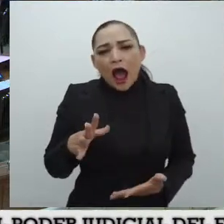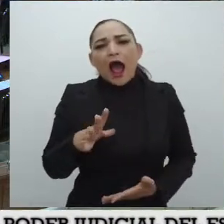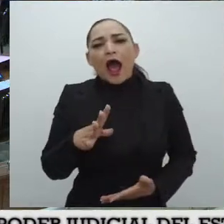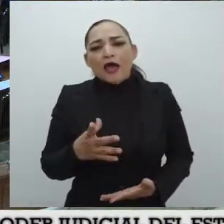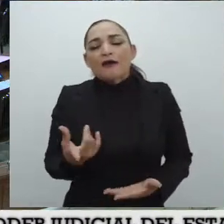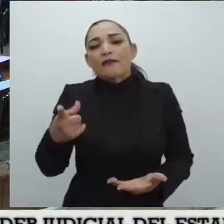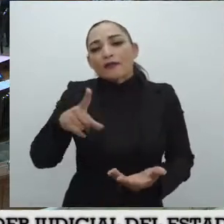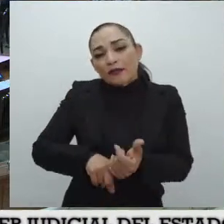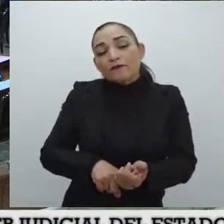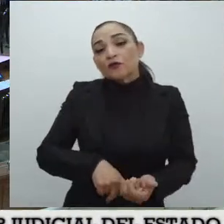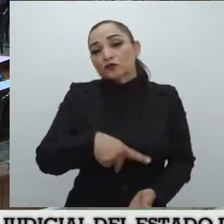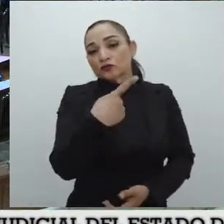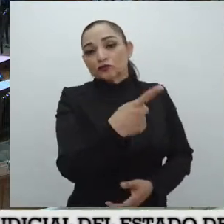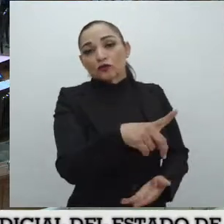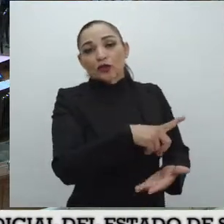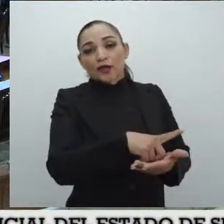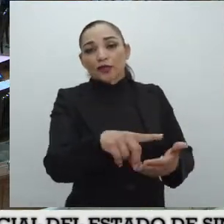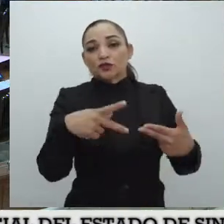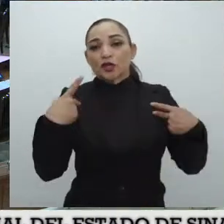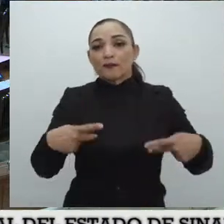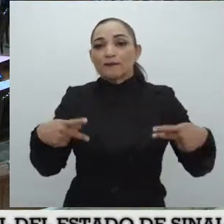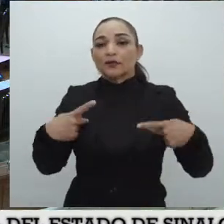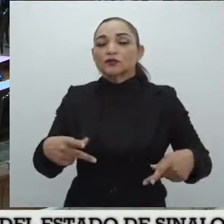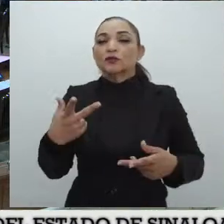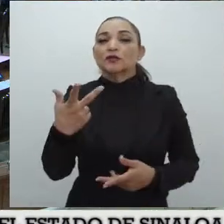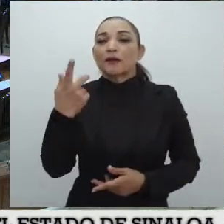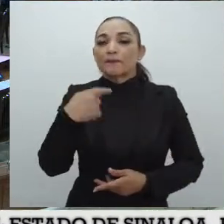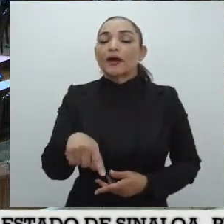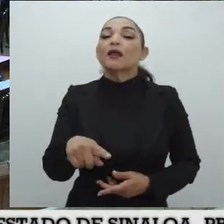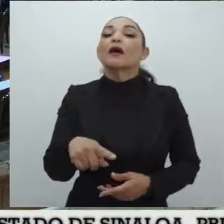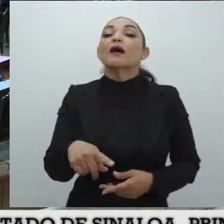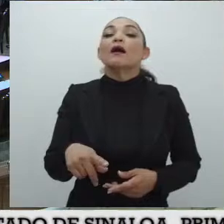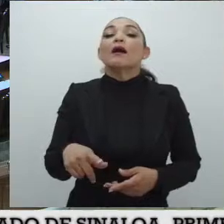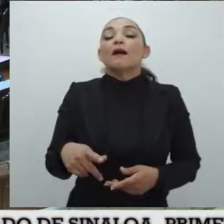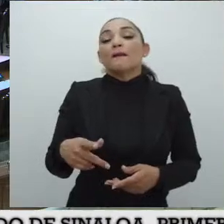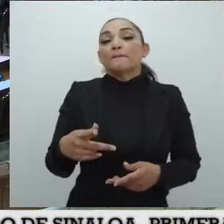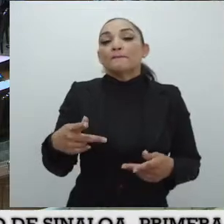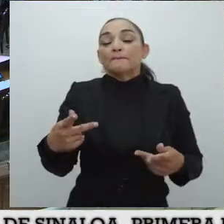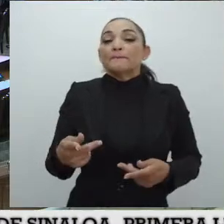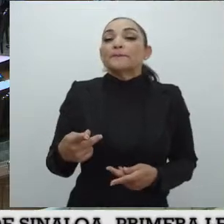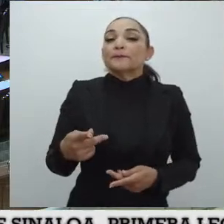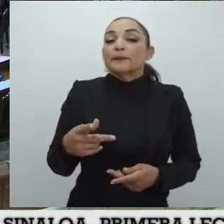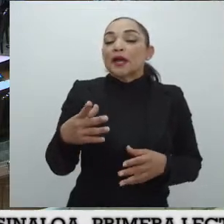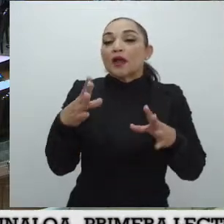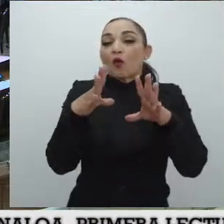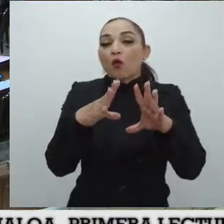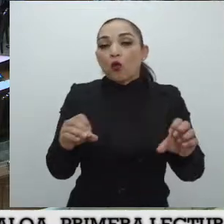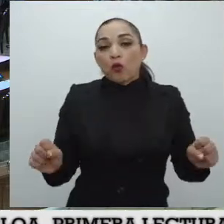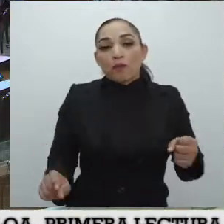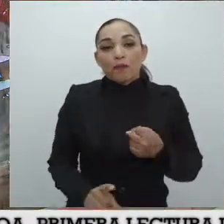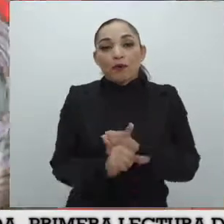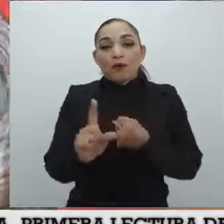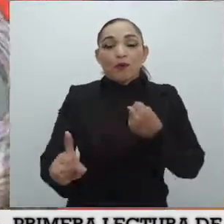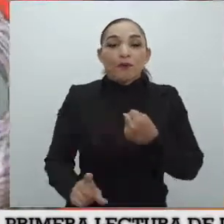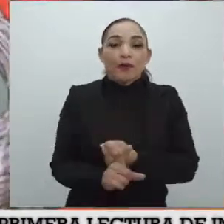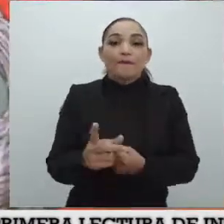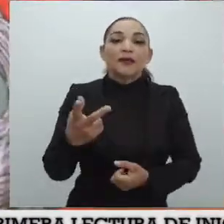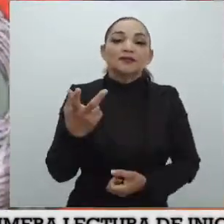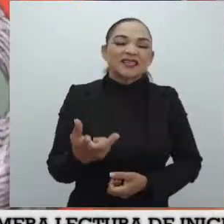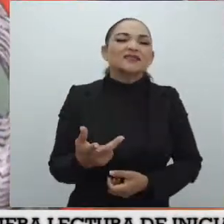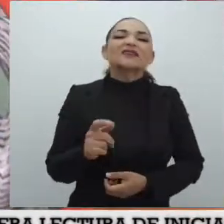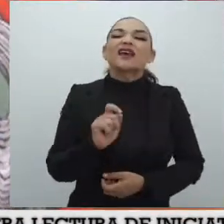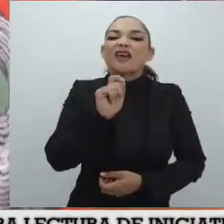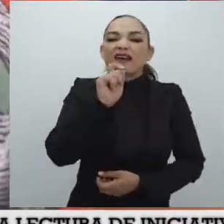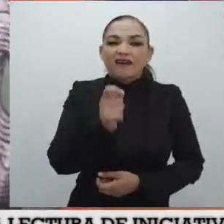ingreso a los distintos caminos institucionales provistos por el Estado para la resolución de los conflictos. Esto significa que el